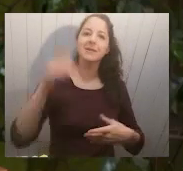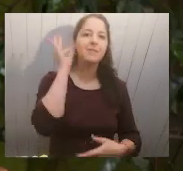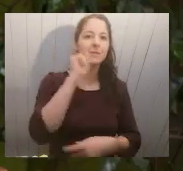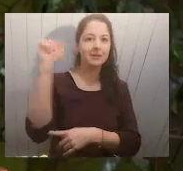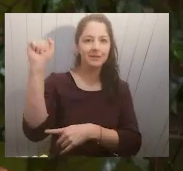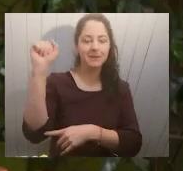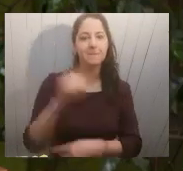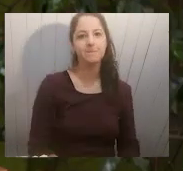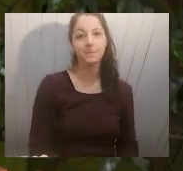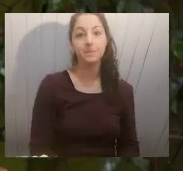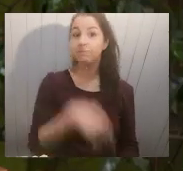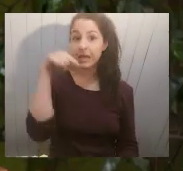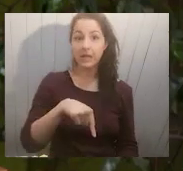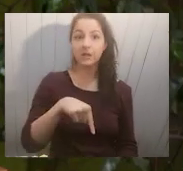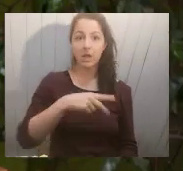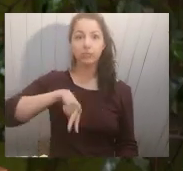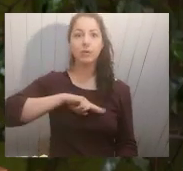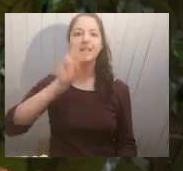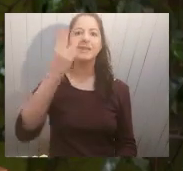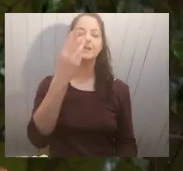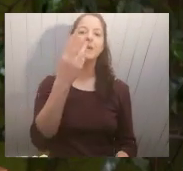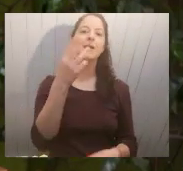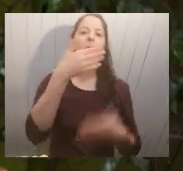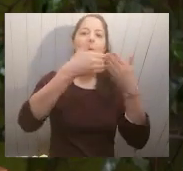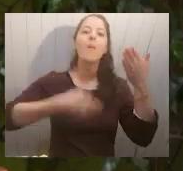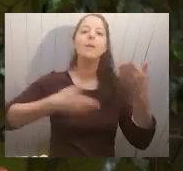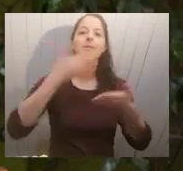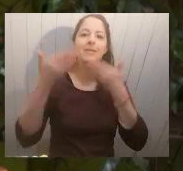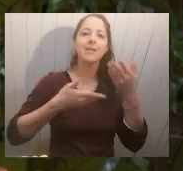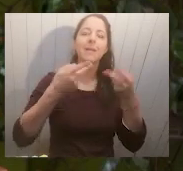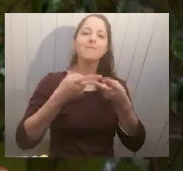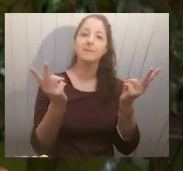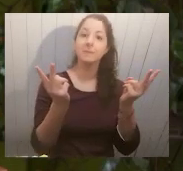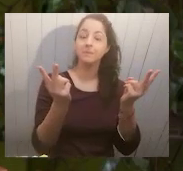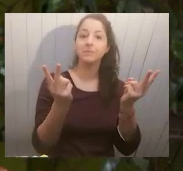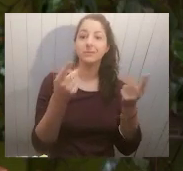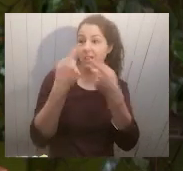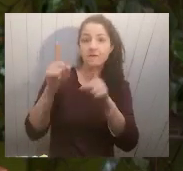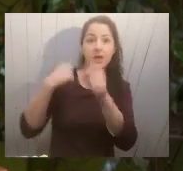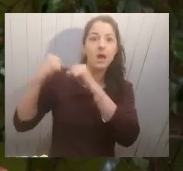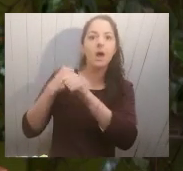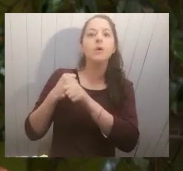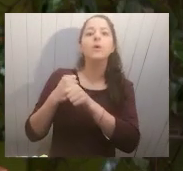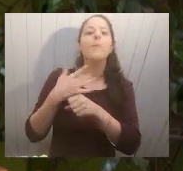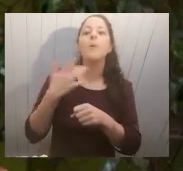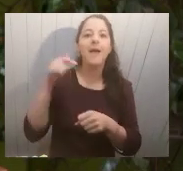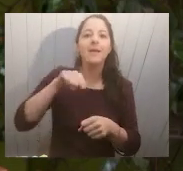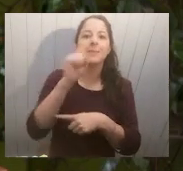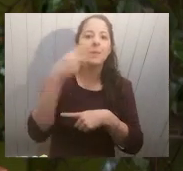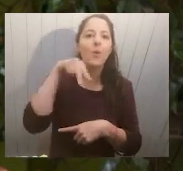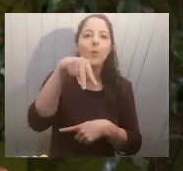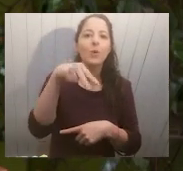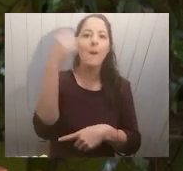Esta es nuestra tercera cuenta popular feminista y, a diferencia de otros años, este 1 de junio Sebastián Piñera se esconde y no rinde cuenta